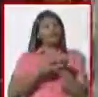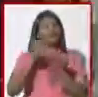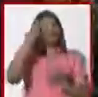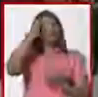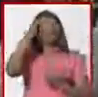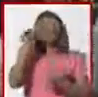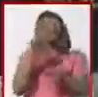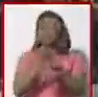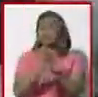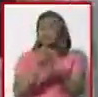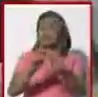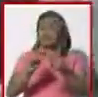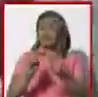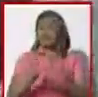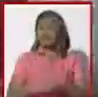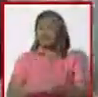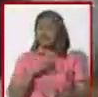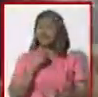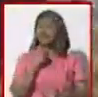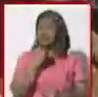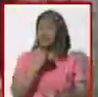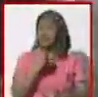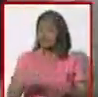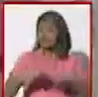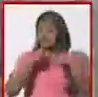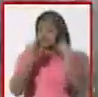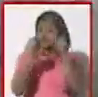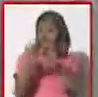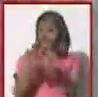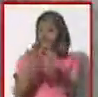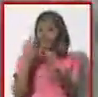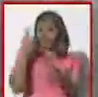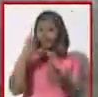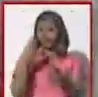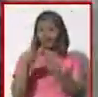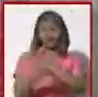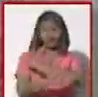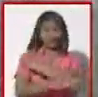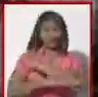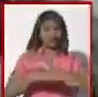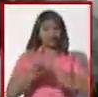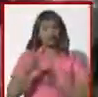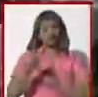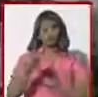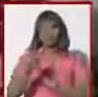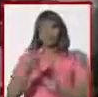qué se lo detiene, señor? ¿Es cierto que usted proporcionó las armas para el atraco del caso Brin?